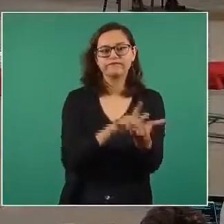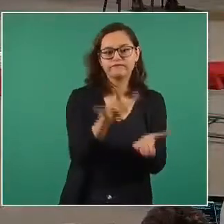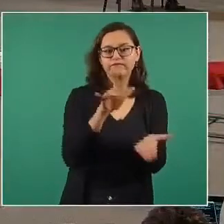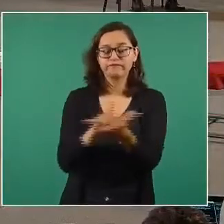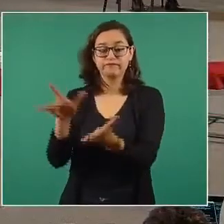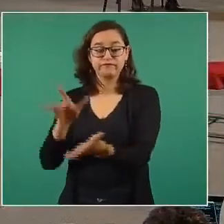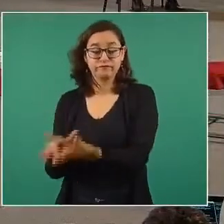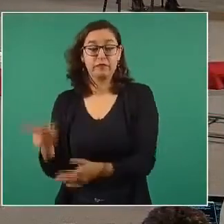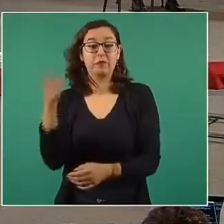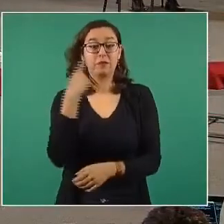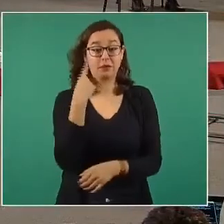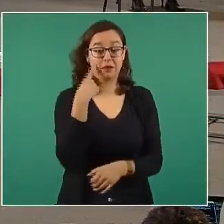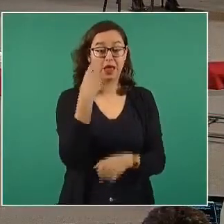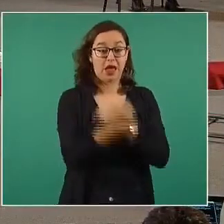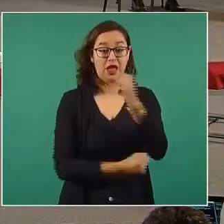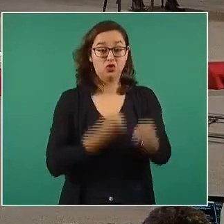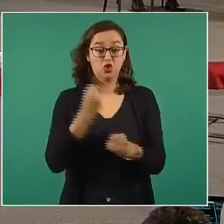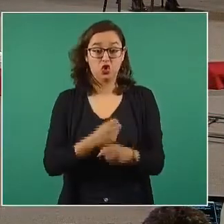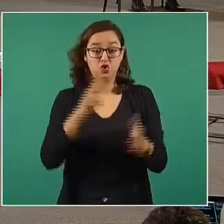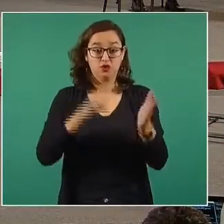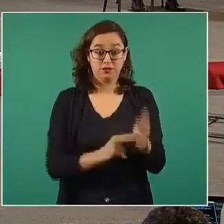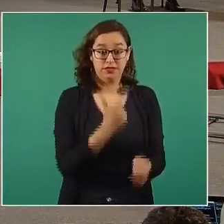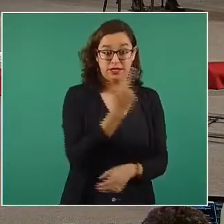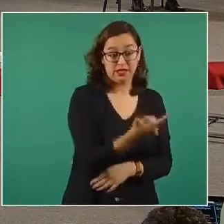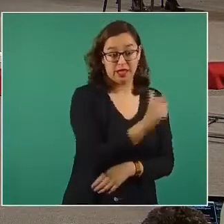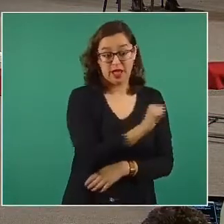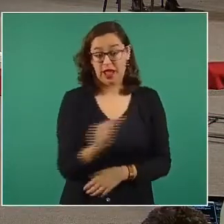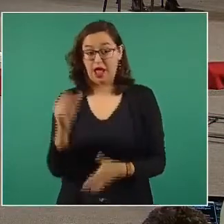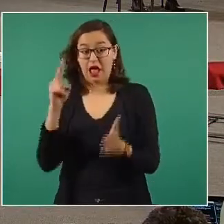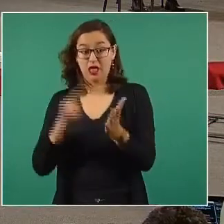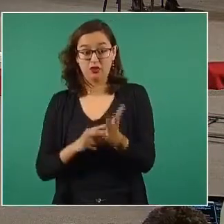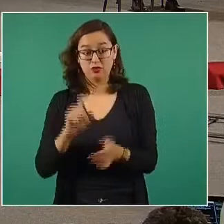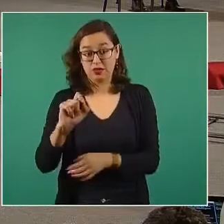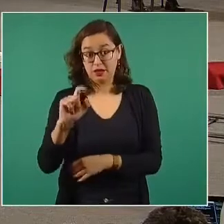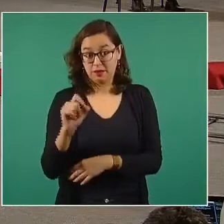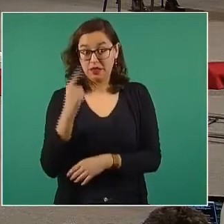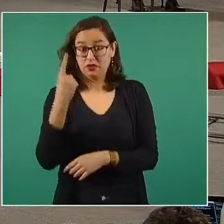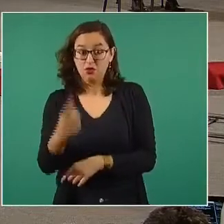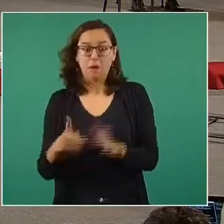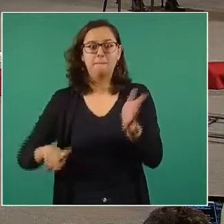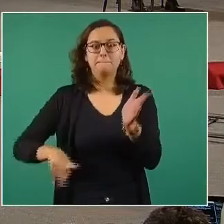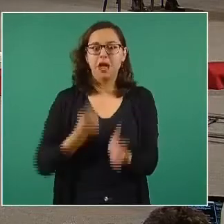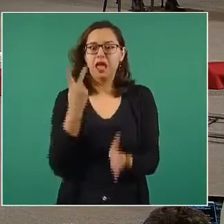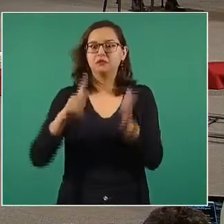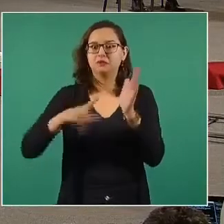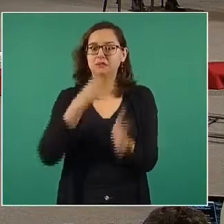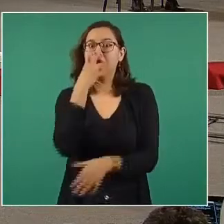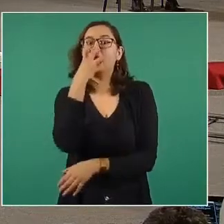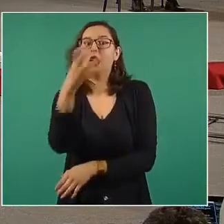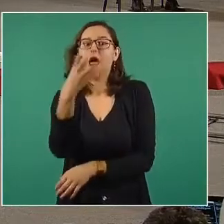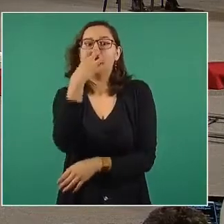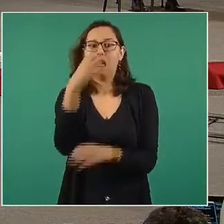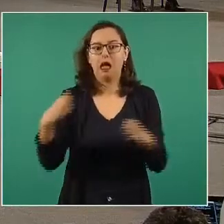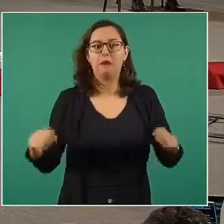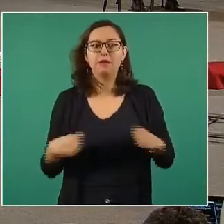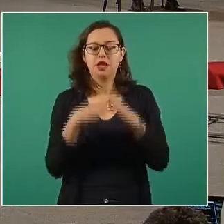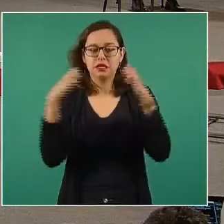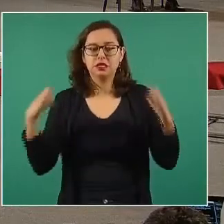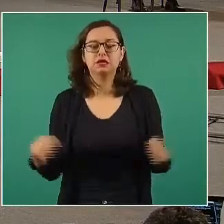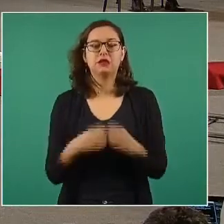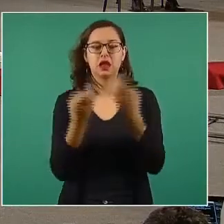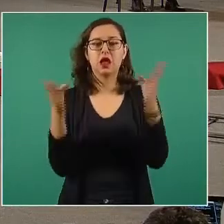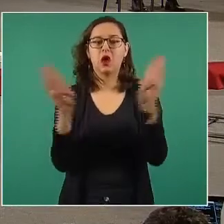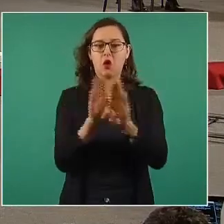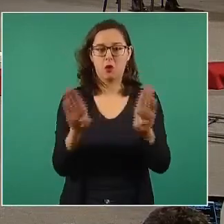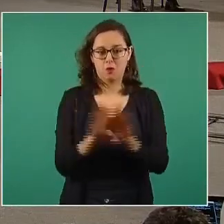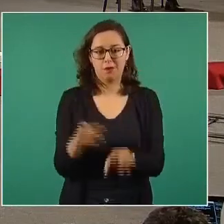desde 2007 a lo que llevamos de 2021 para ver la diferencia. En la primera se muestran las declaraciones